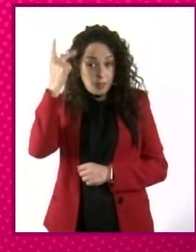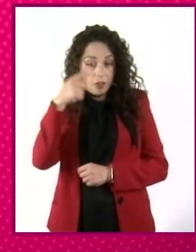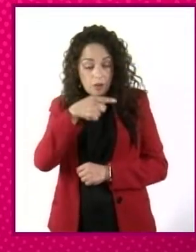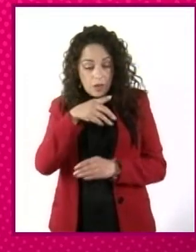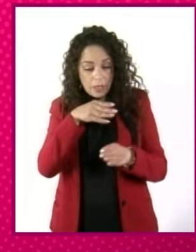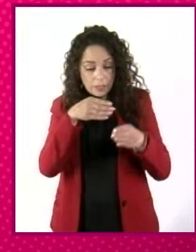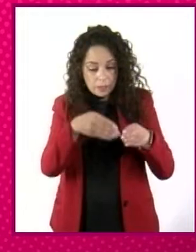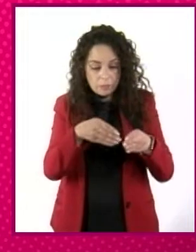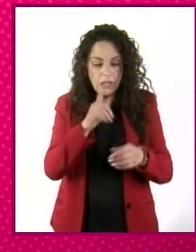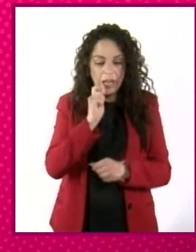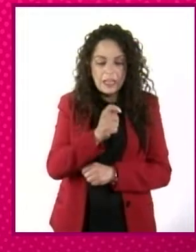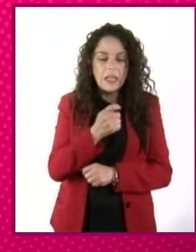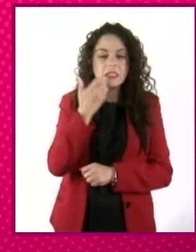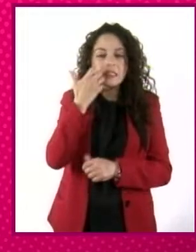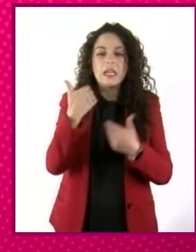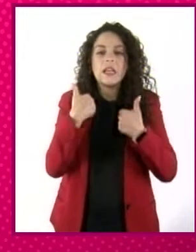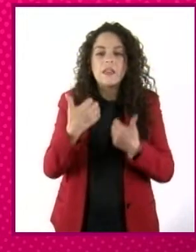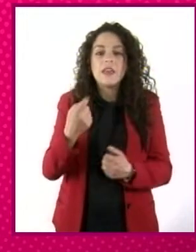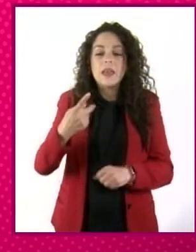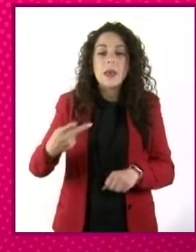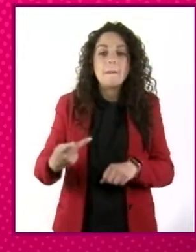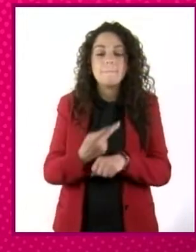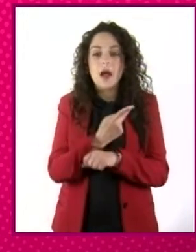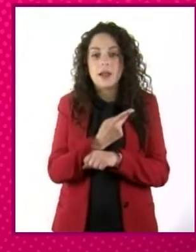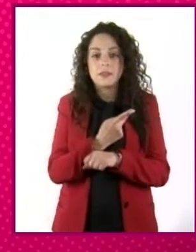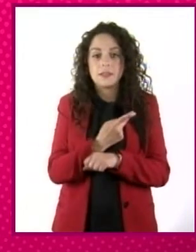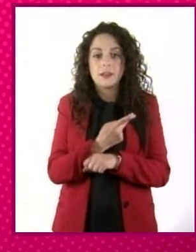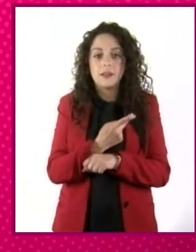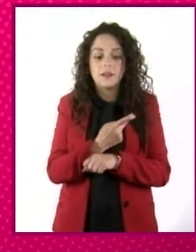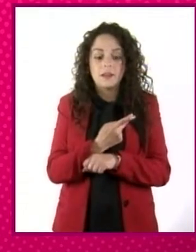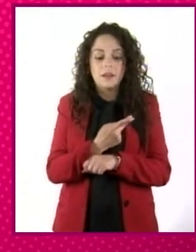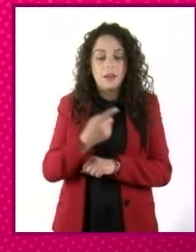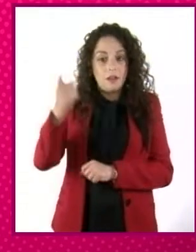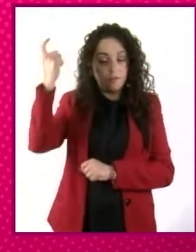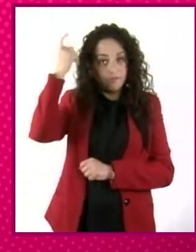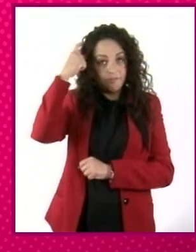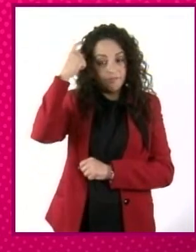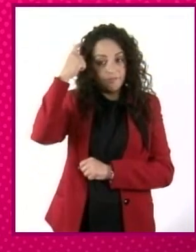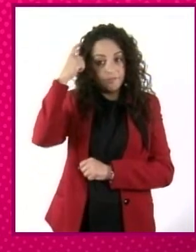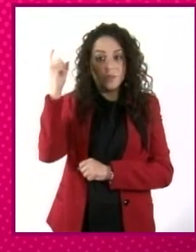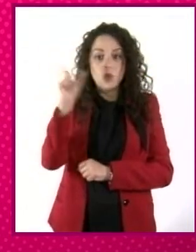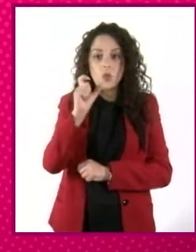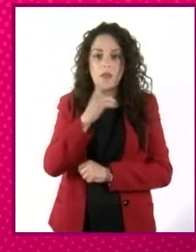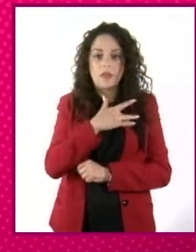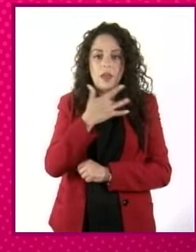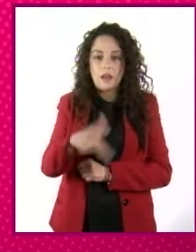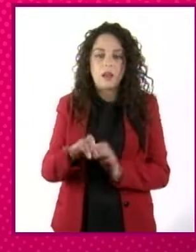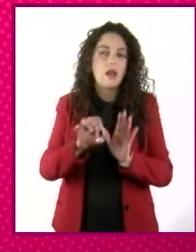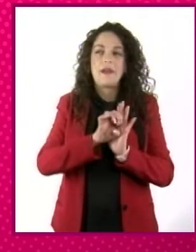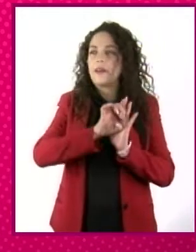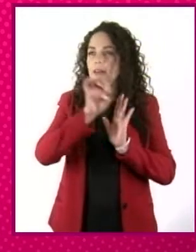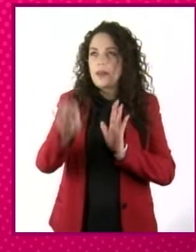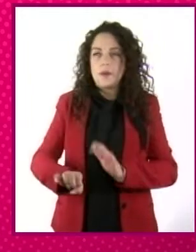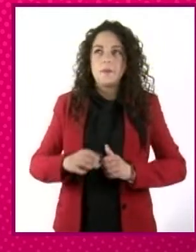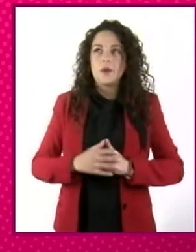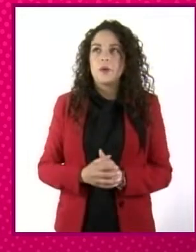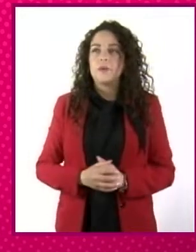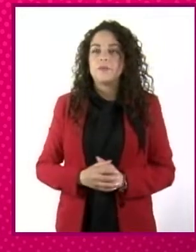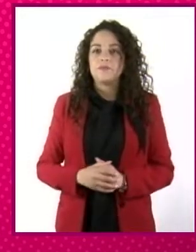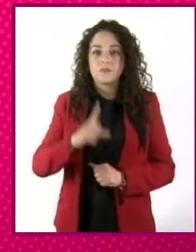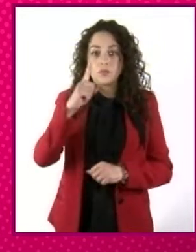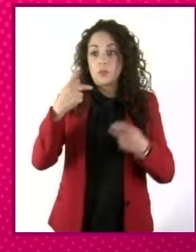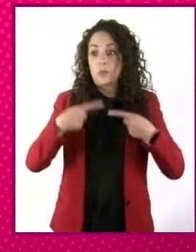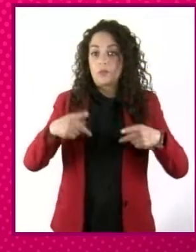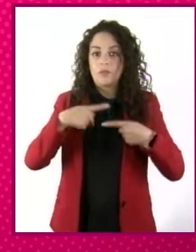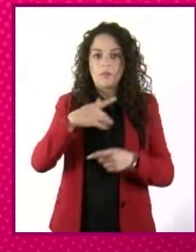hacen es tratar de entender qué es lo que ocurre a nivel de nuestra mente cuando nos enamoramos. Por ejemplo, ¿por qué nos enamoramos de una persona o